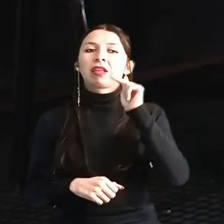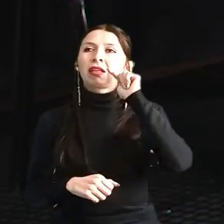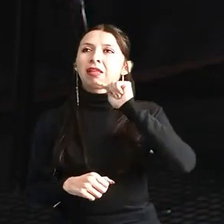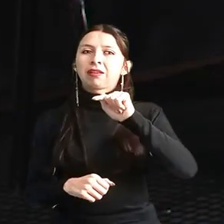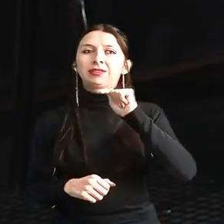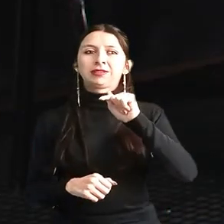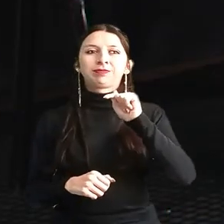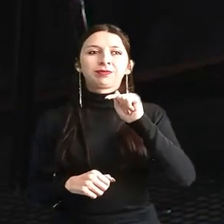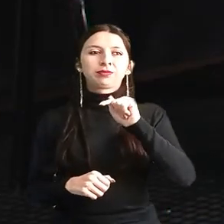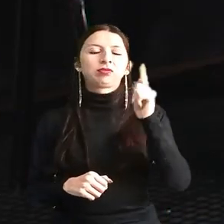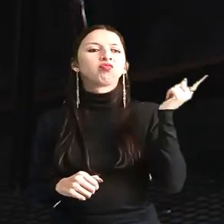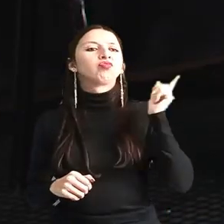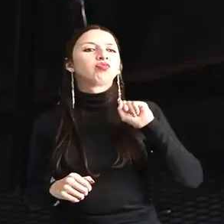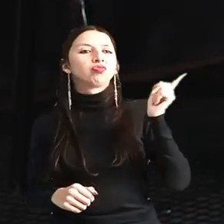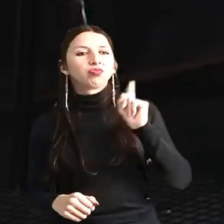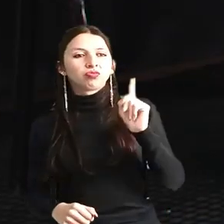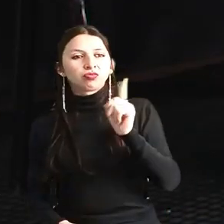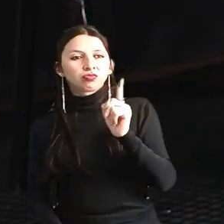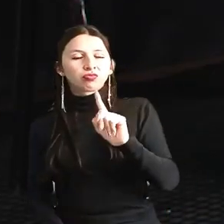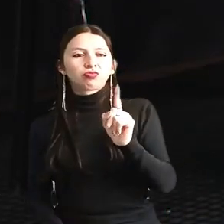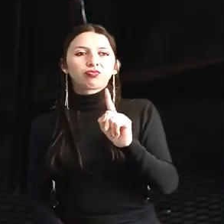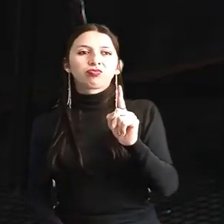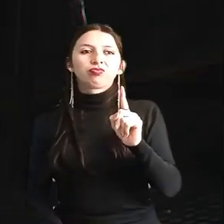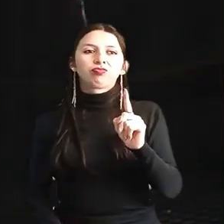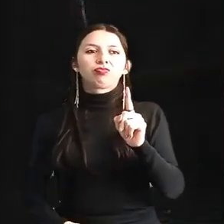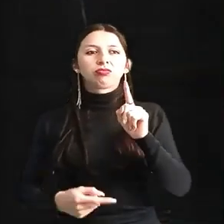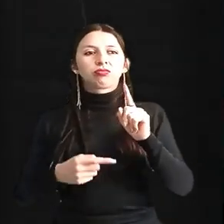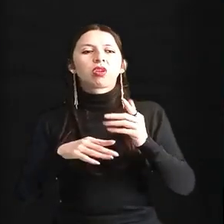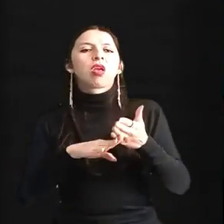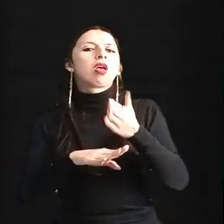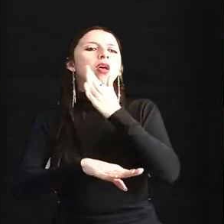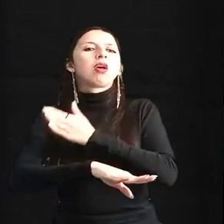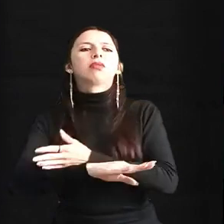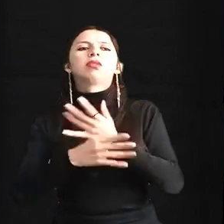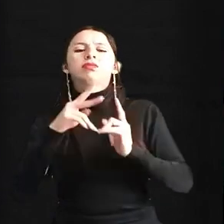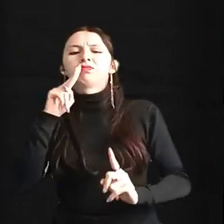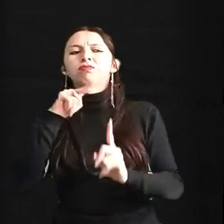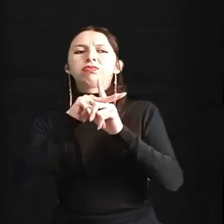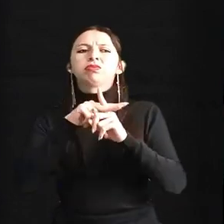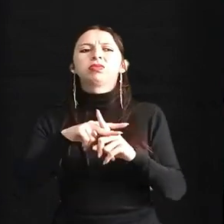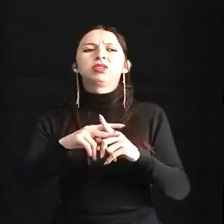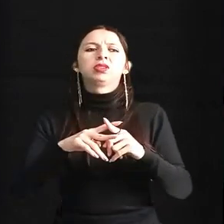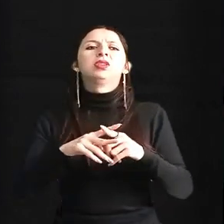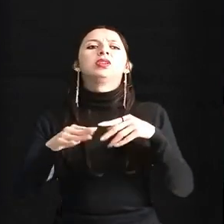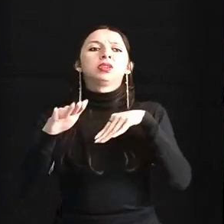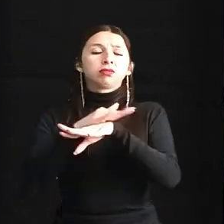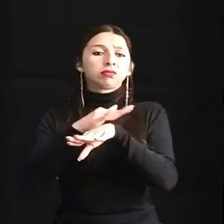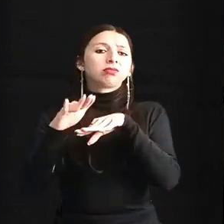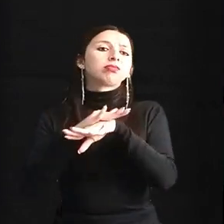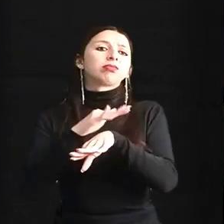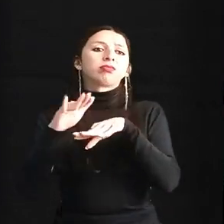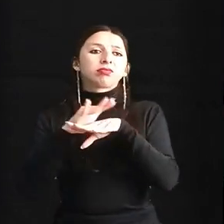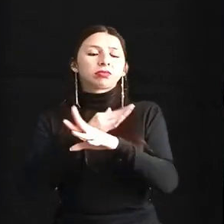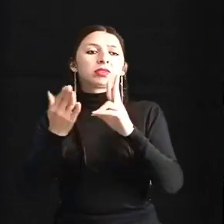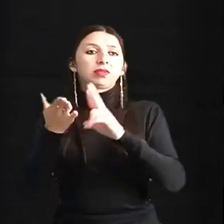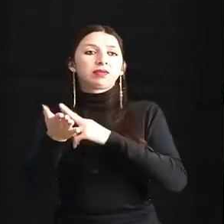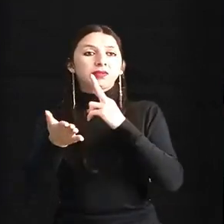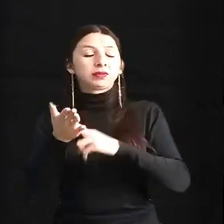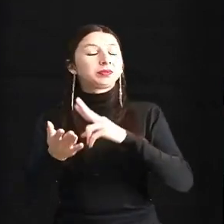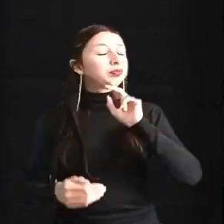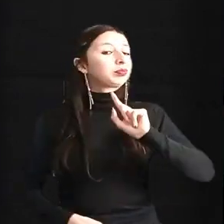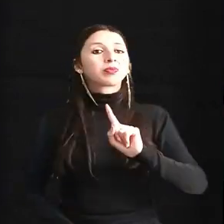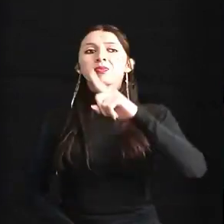en el histórico como como lo menciona precisamente la revista surge en medio impreso creo que